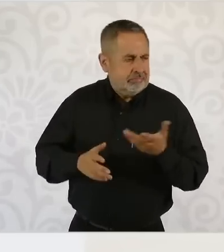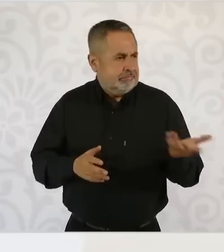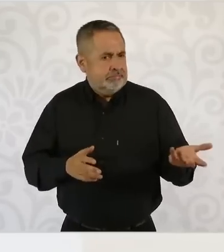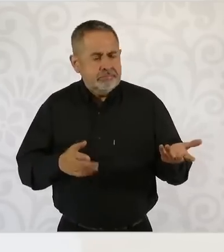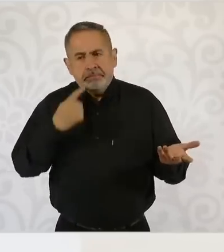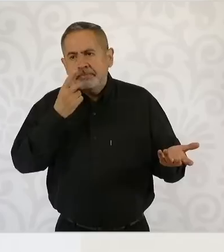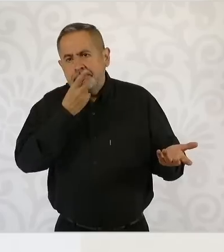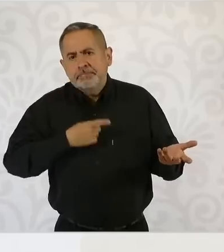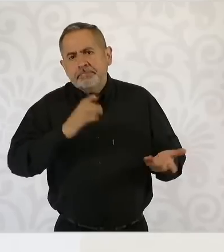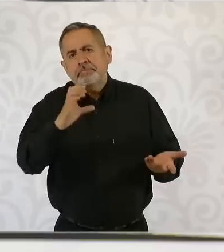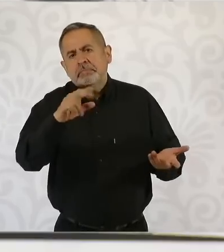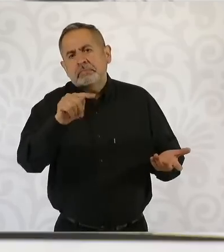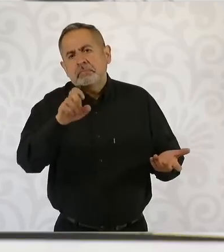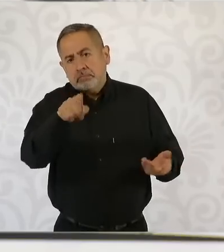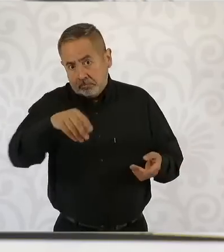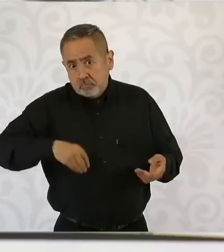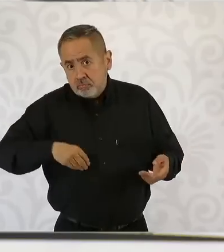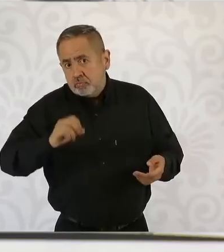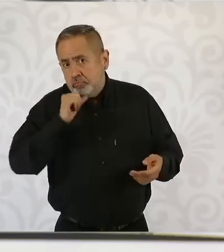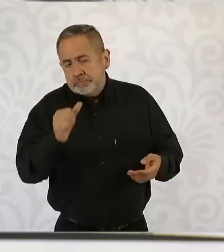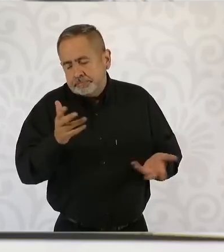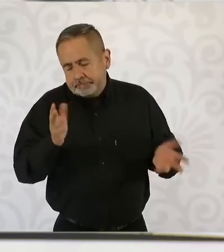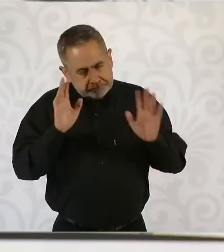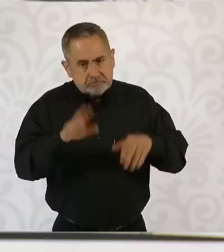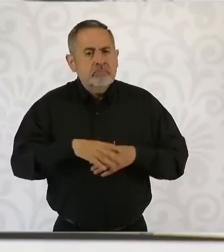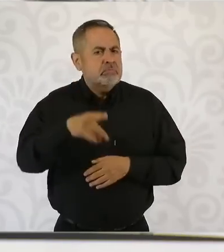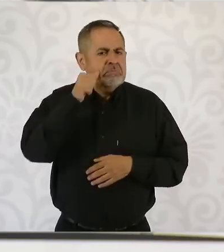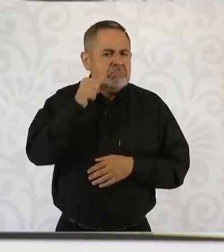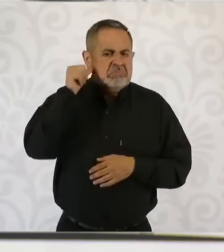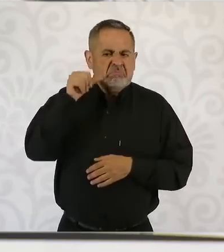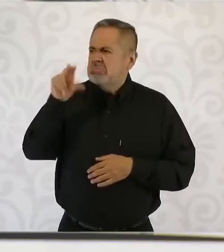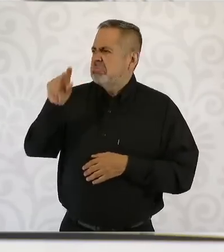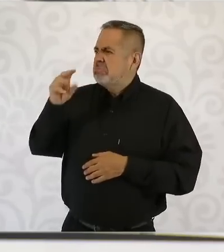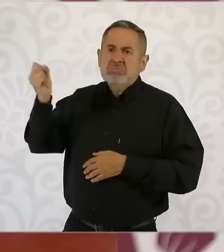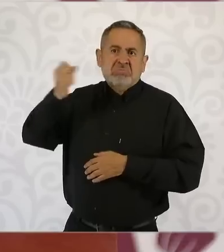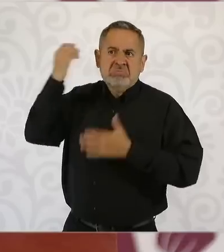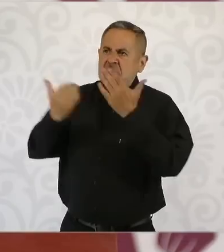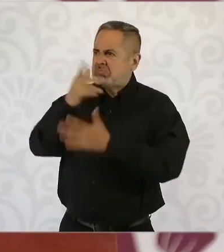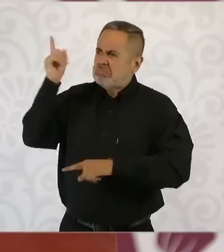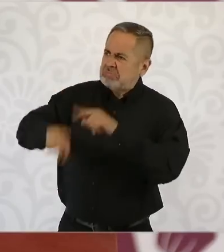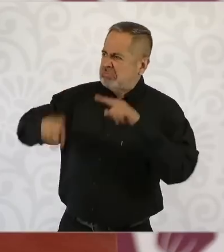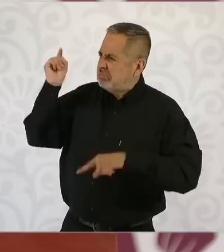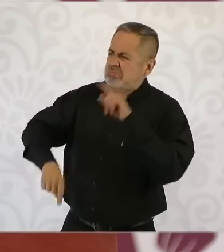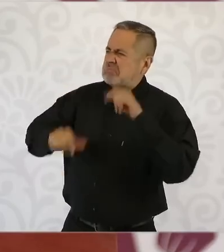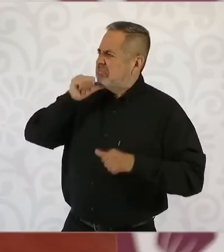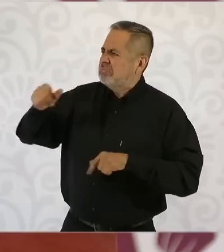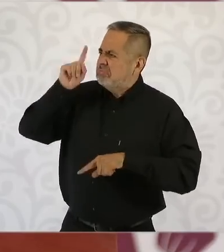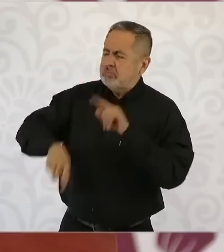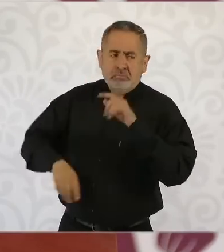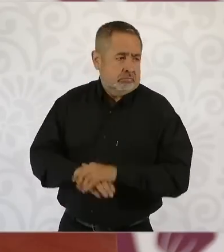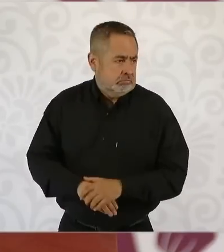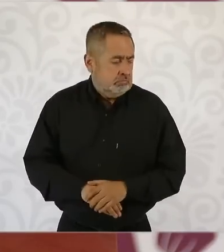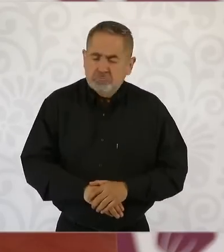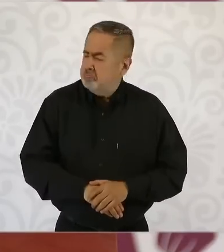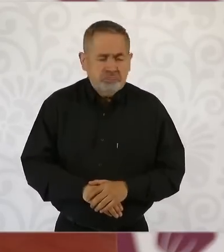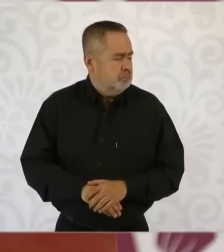que decirlo. Pero el día de ayer el objetivo era que no hubiera mañanera. Finalmente pues